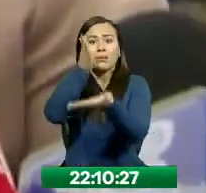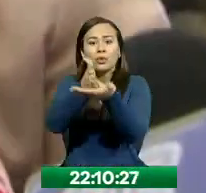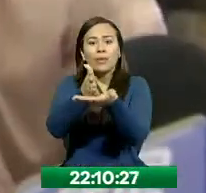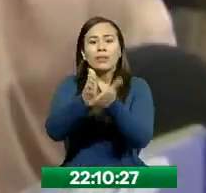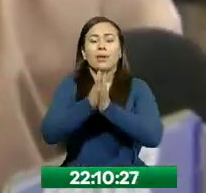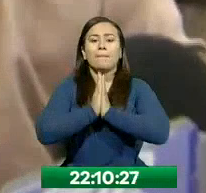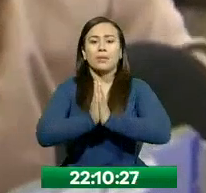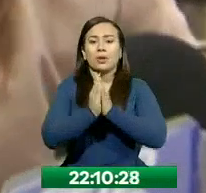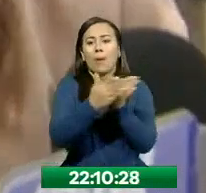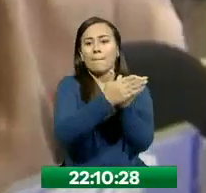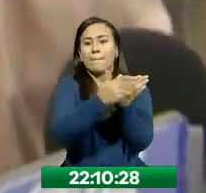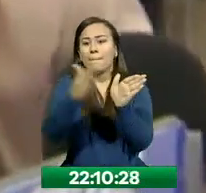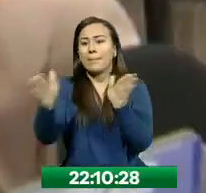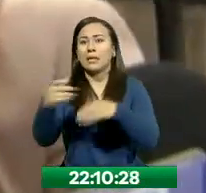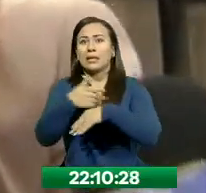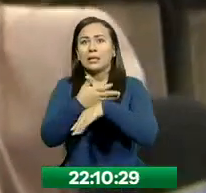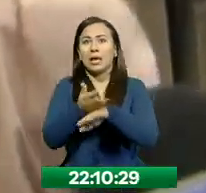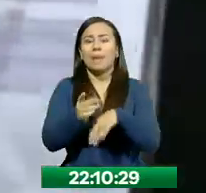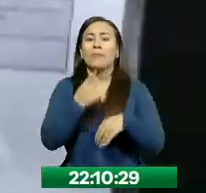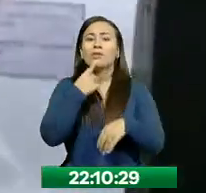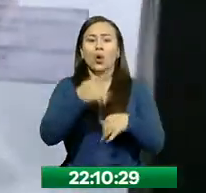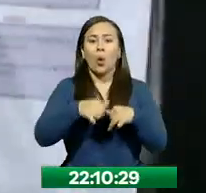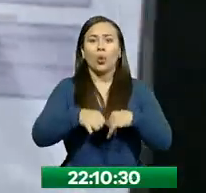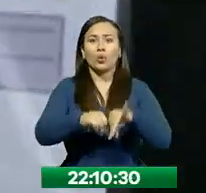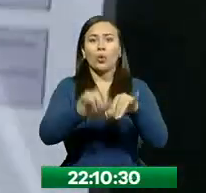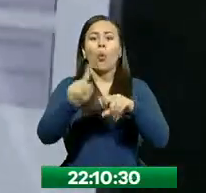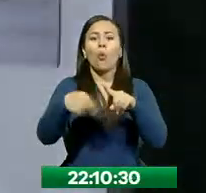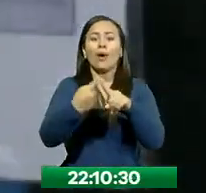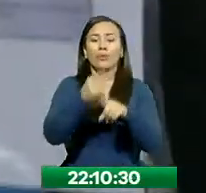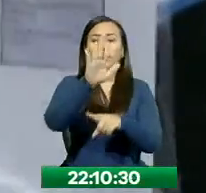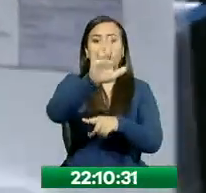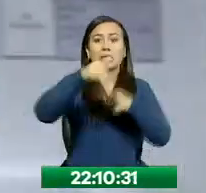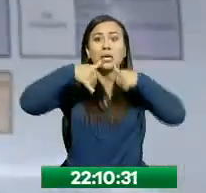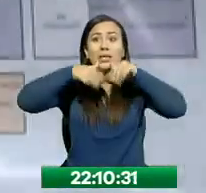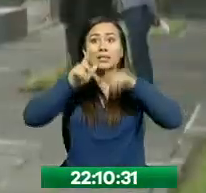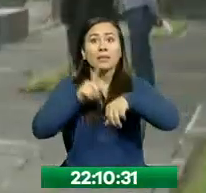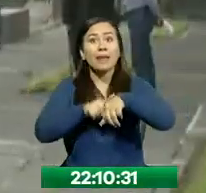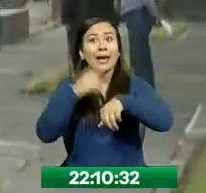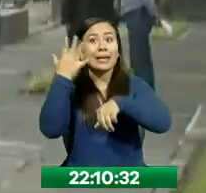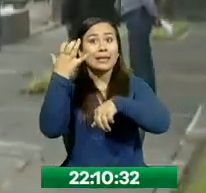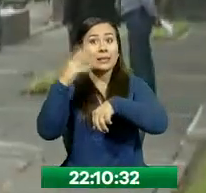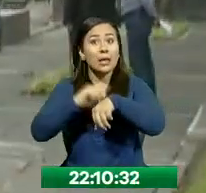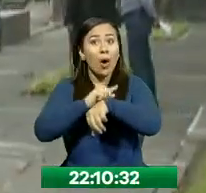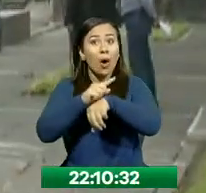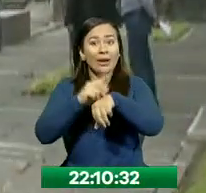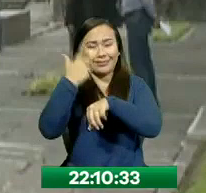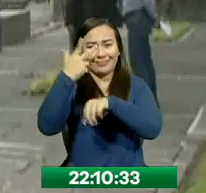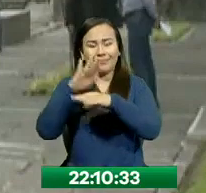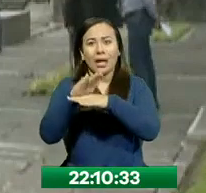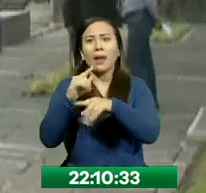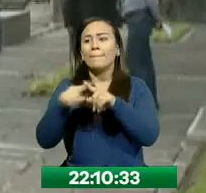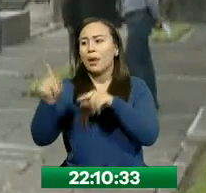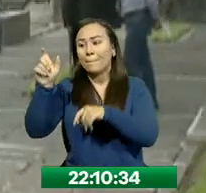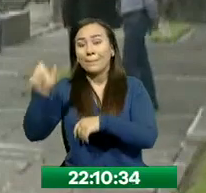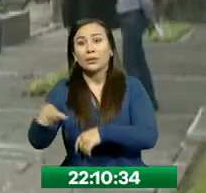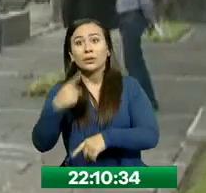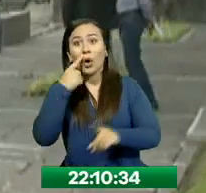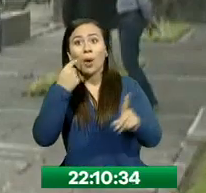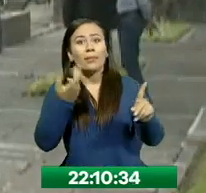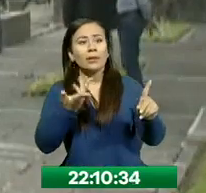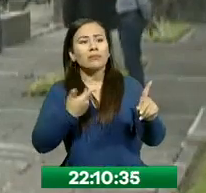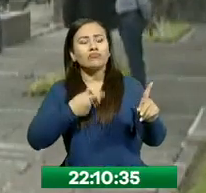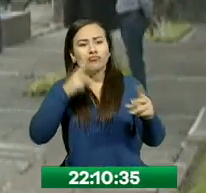primera instancia se habría fijado que la diligencia se lleve a cabo el 5 de diciembre a las 15 horas, pero el activista político Andrés Páez,